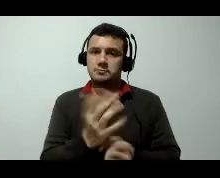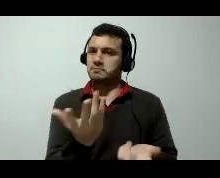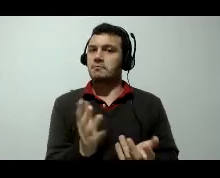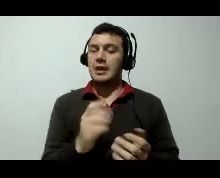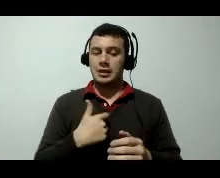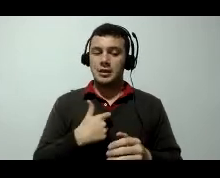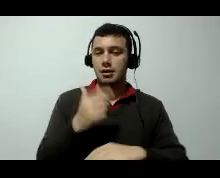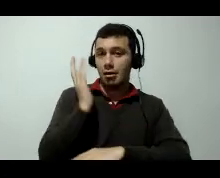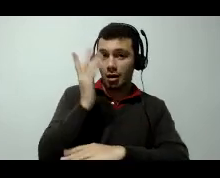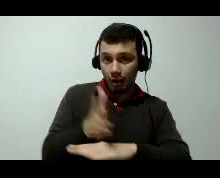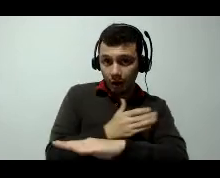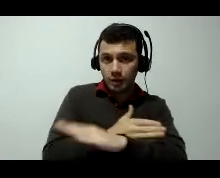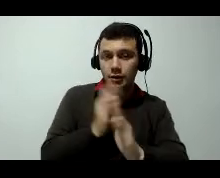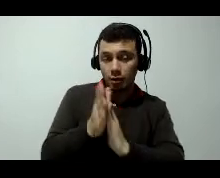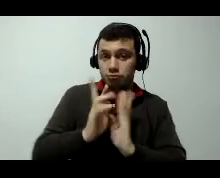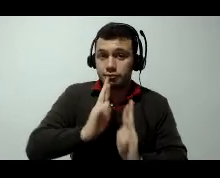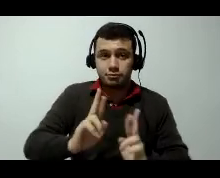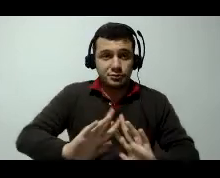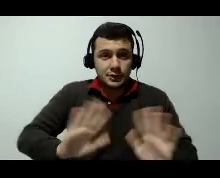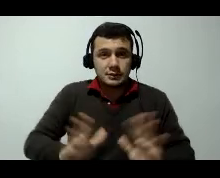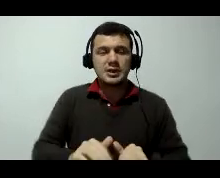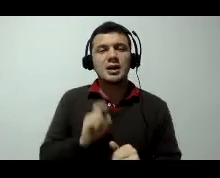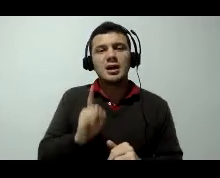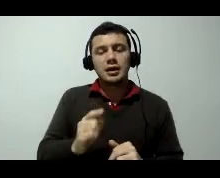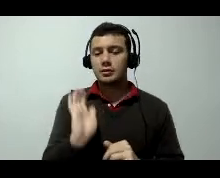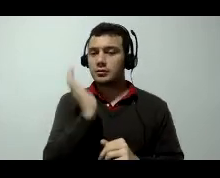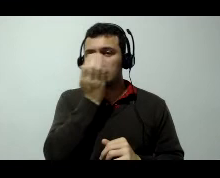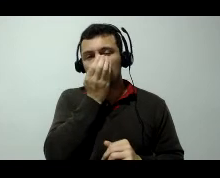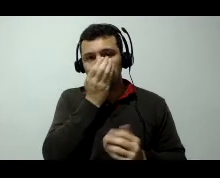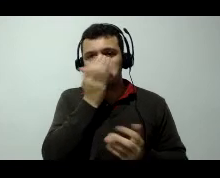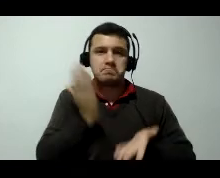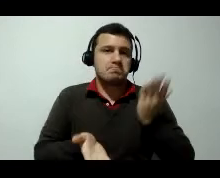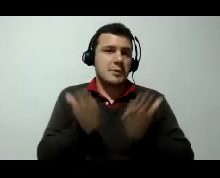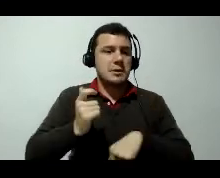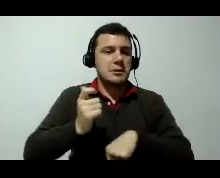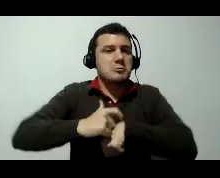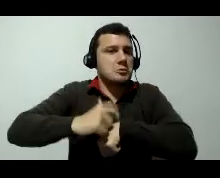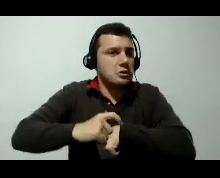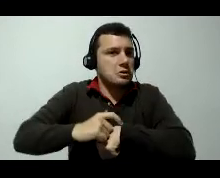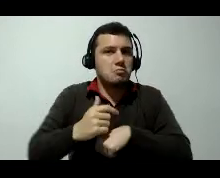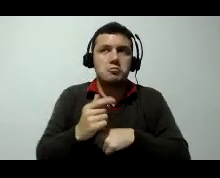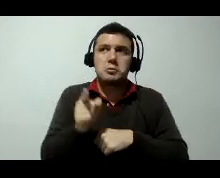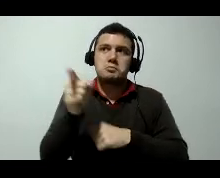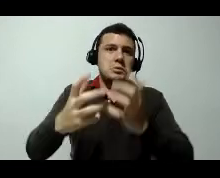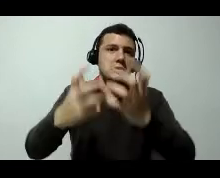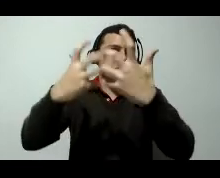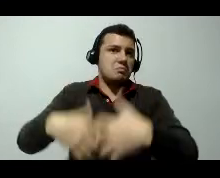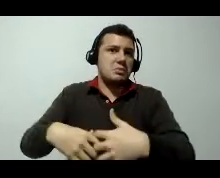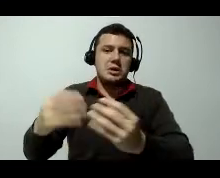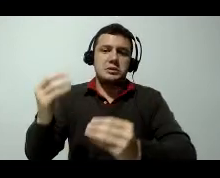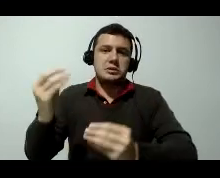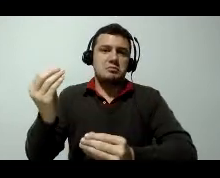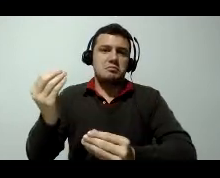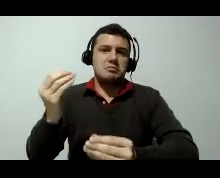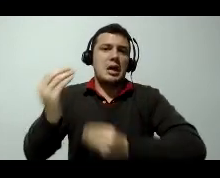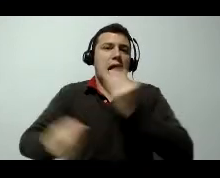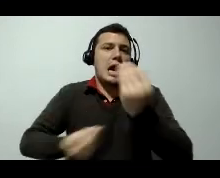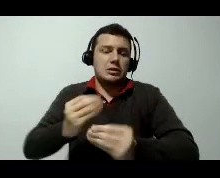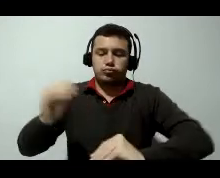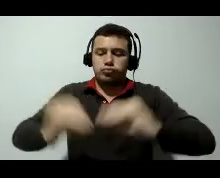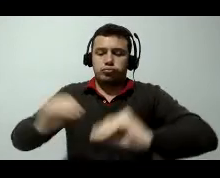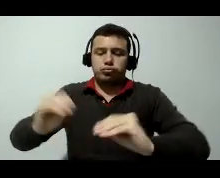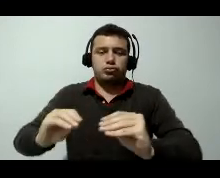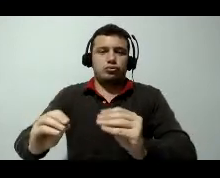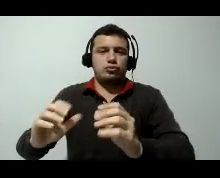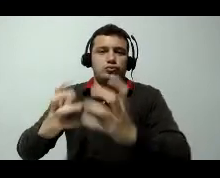porque la duración máxima puede variar de acuerdo al proveedor. ¿Dónde encuentro la norma del ministerio